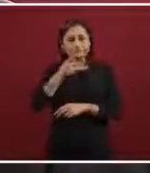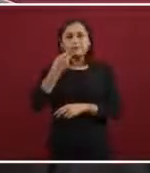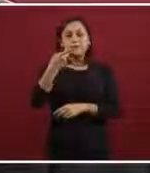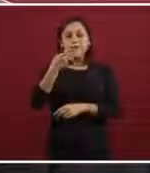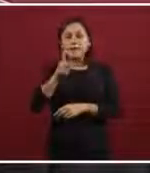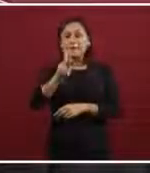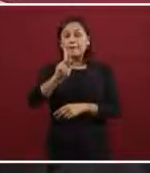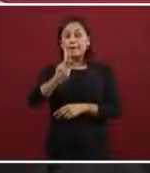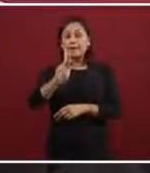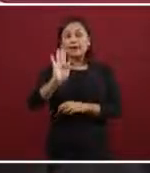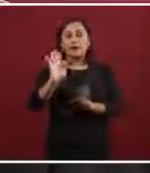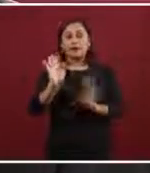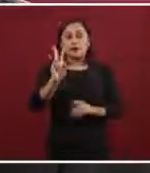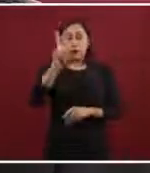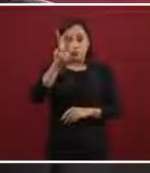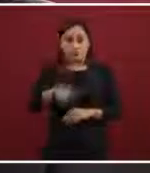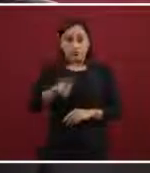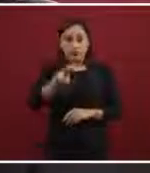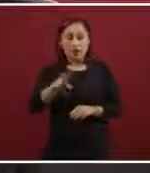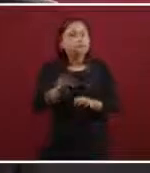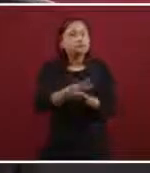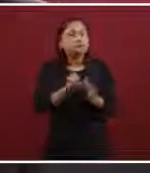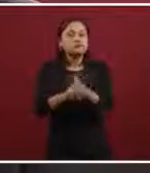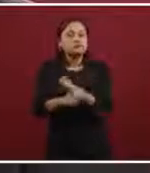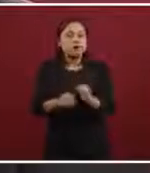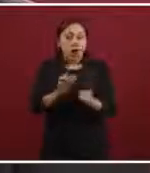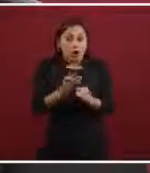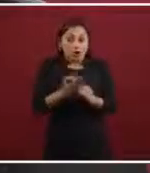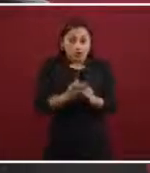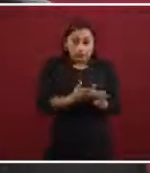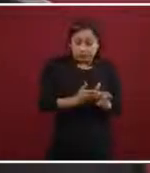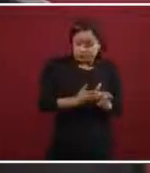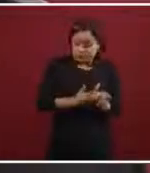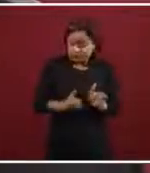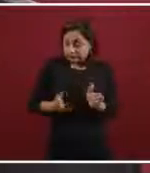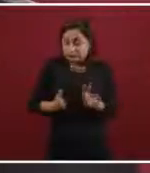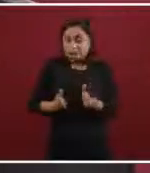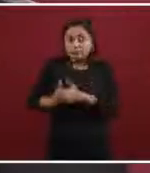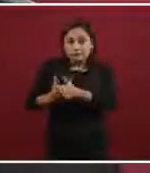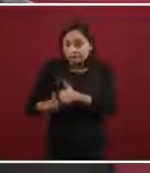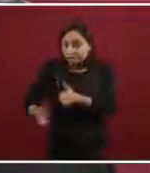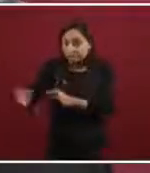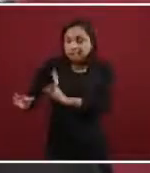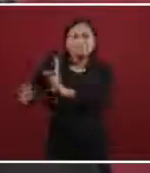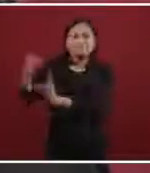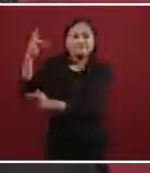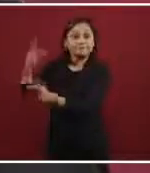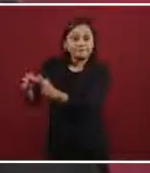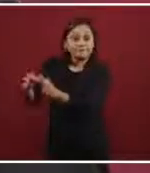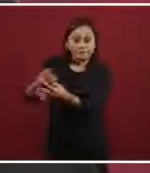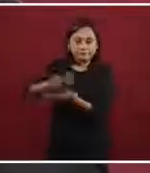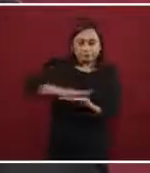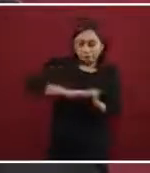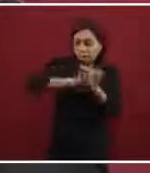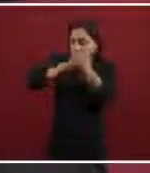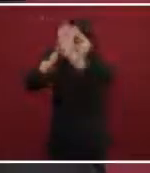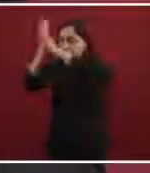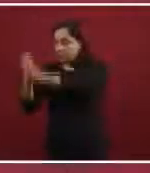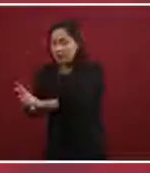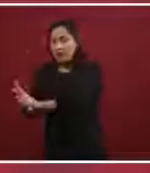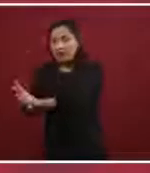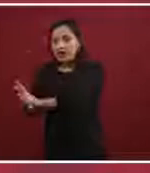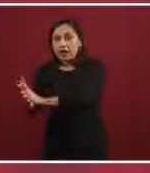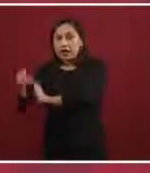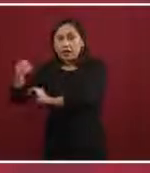es decir que no se va a poder dar marcha atrás porque